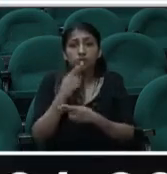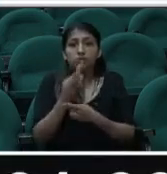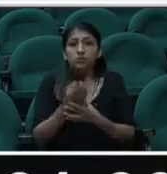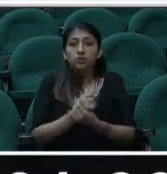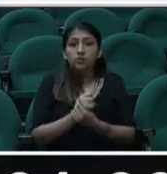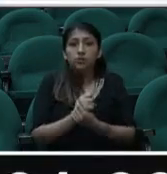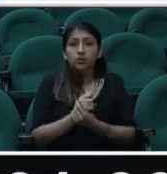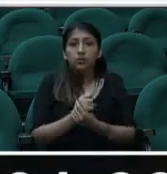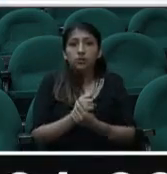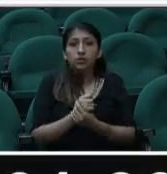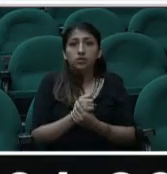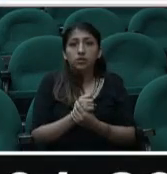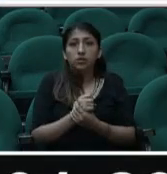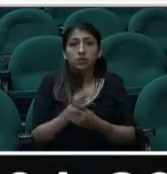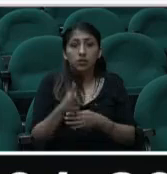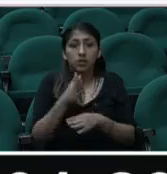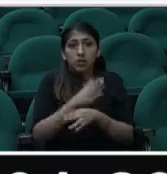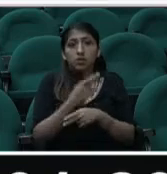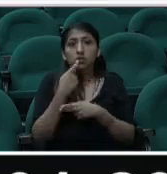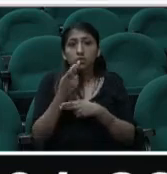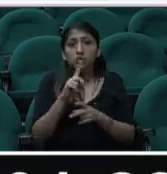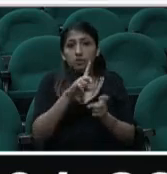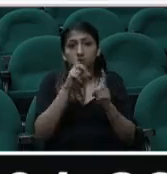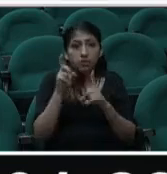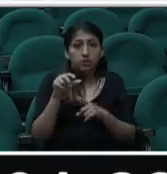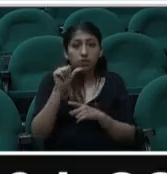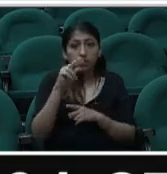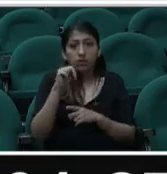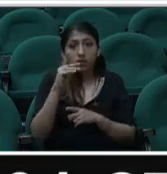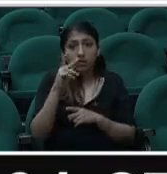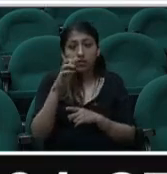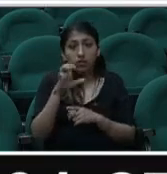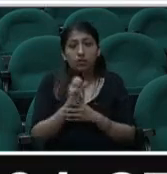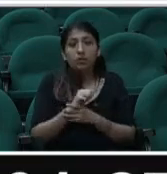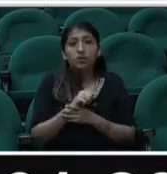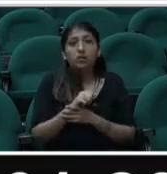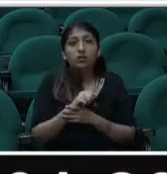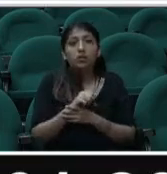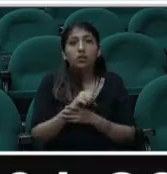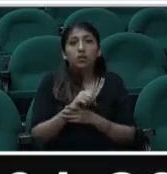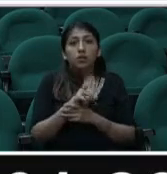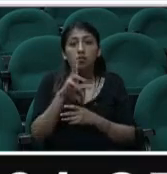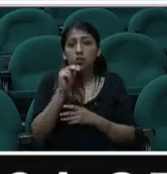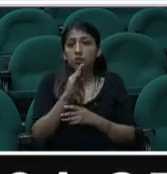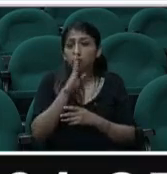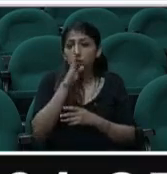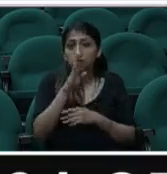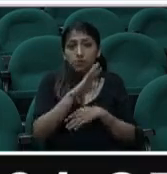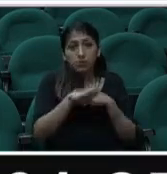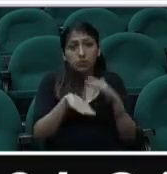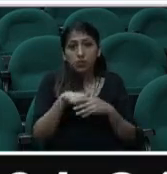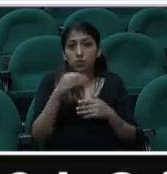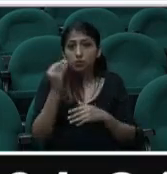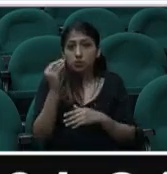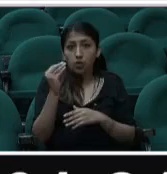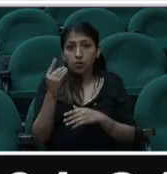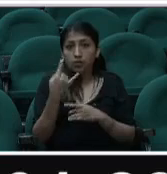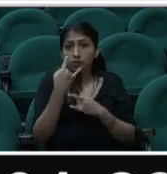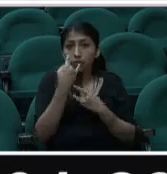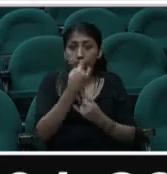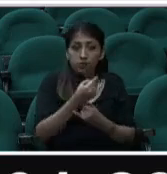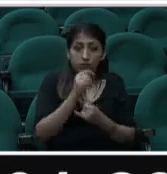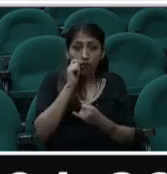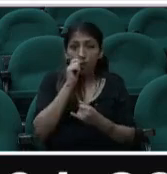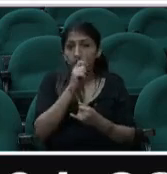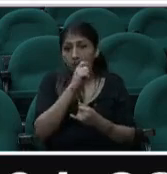en bueno antes de responder la pregunta de andrew decirle que no siempre todos los jóvenes que caen en el